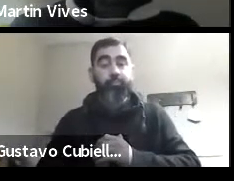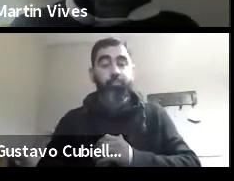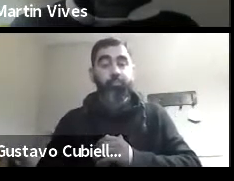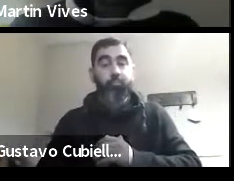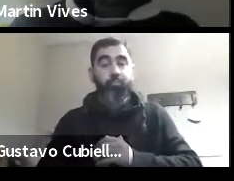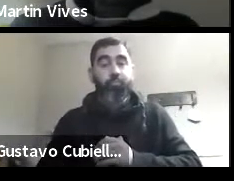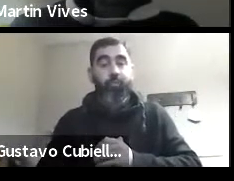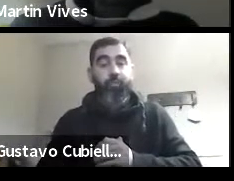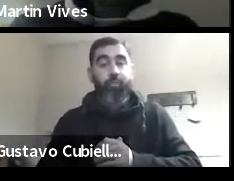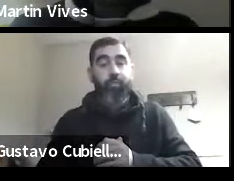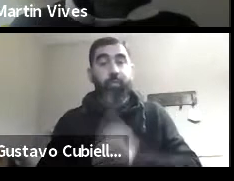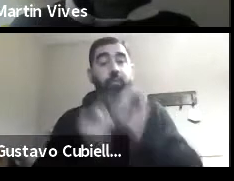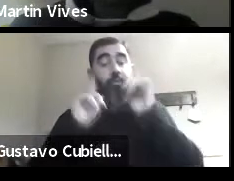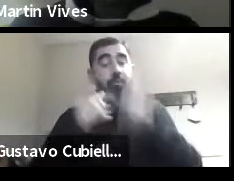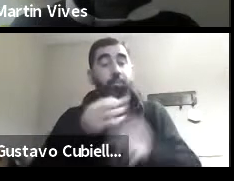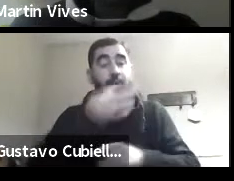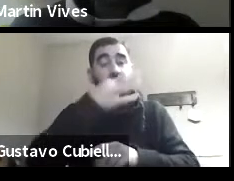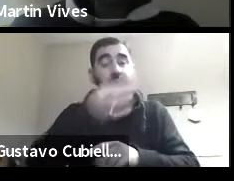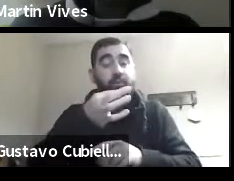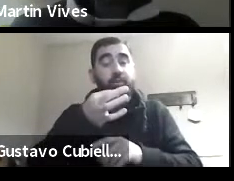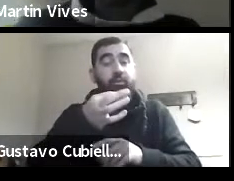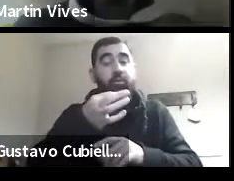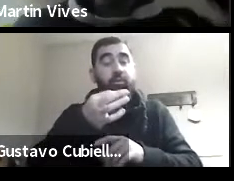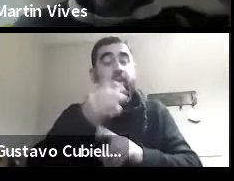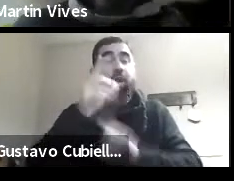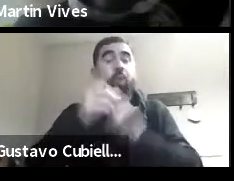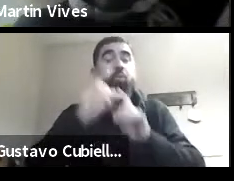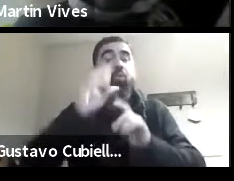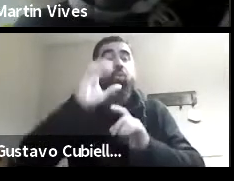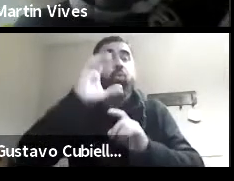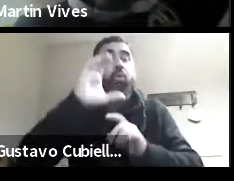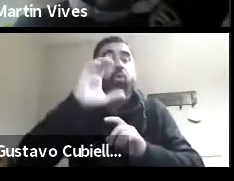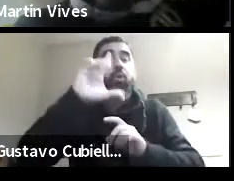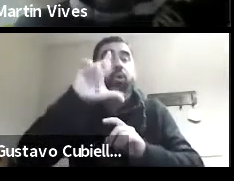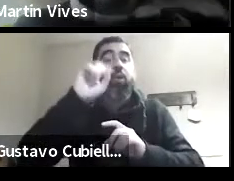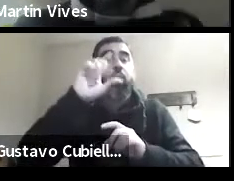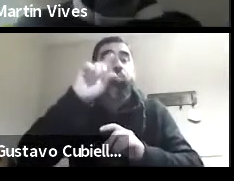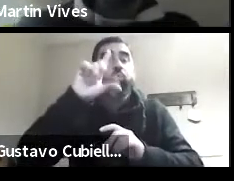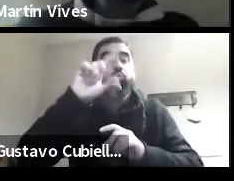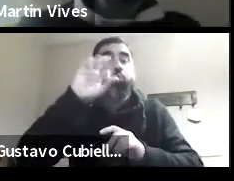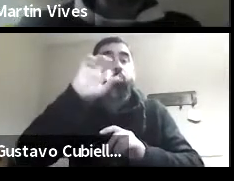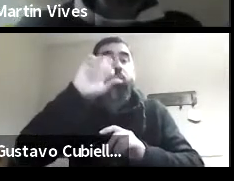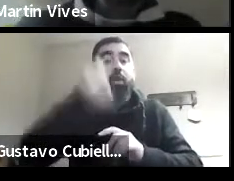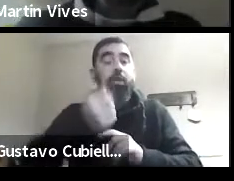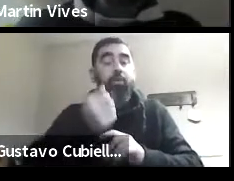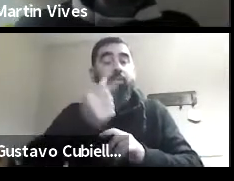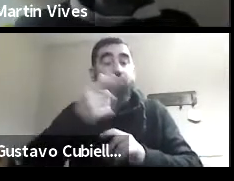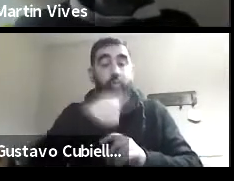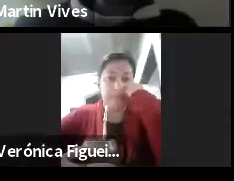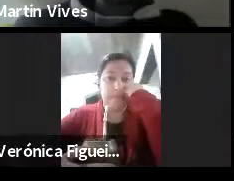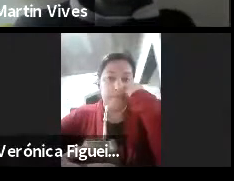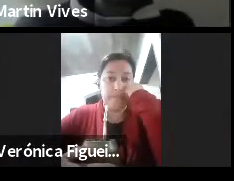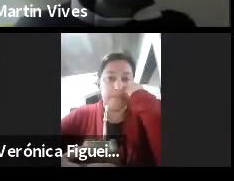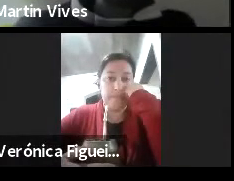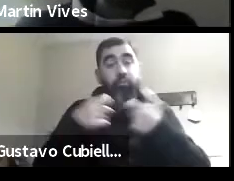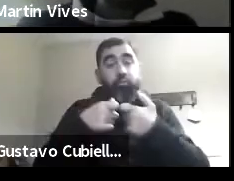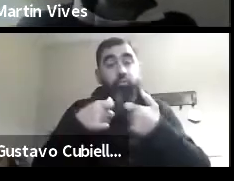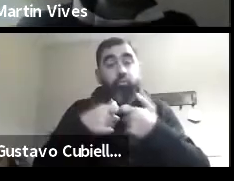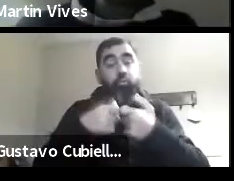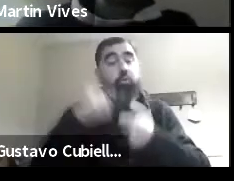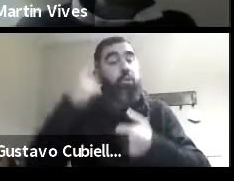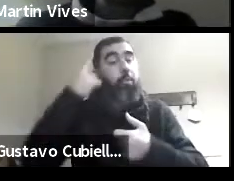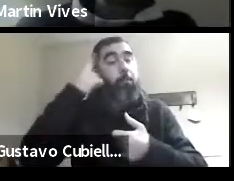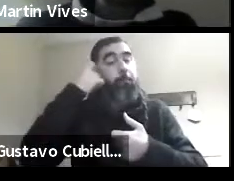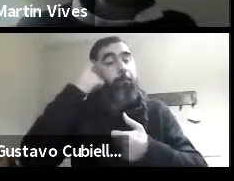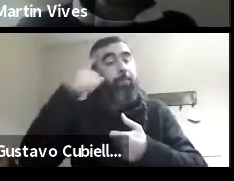en ese sentido, mencionar lo de la cláusula de excepción. Nosotros particularmente desde nuestra asociación tuvimos una experiencia con la cláusula